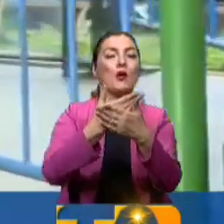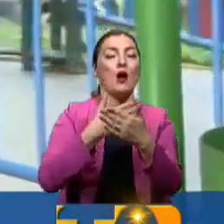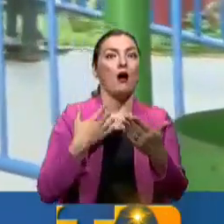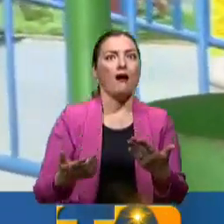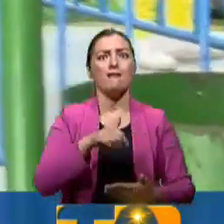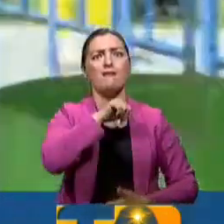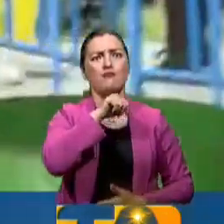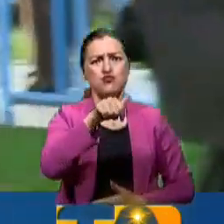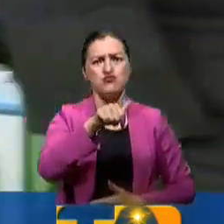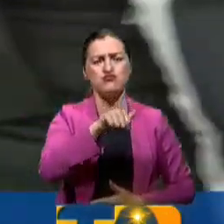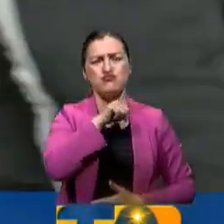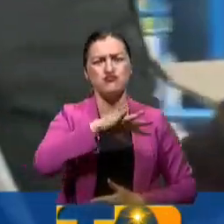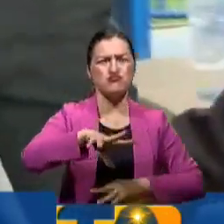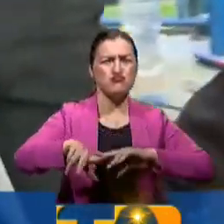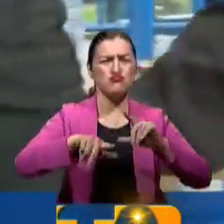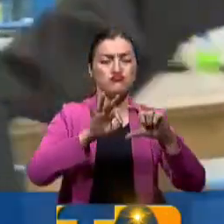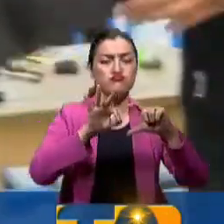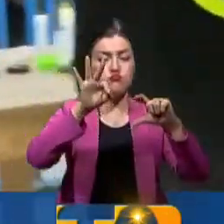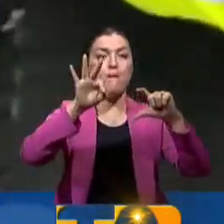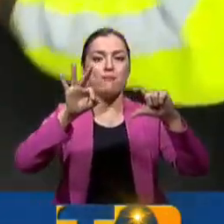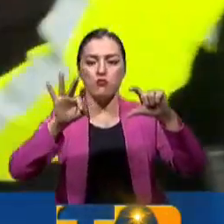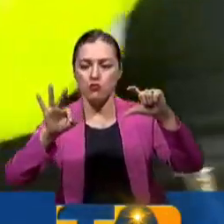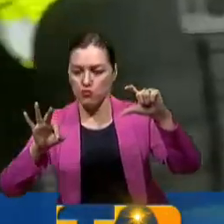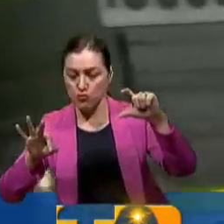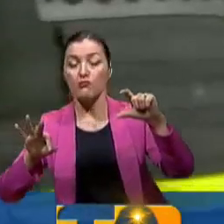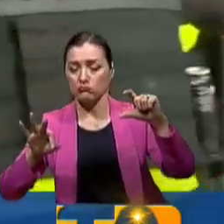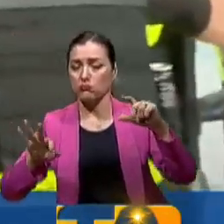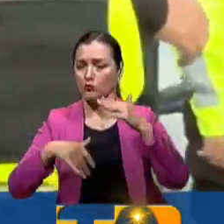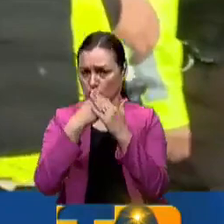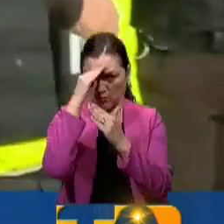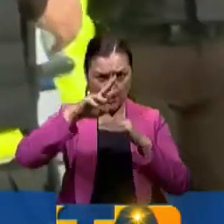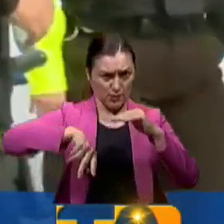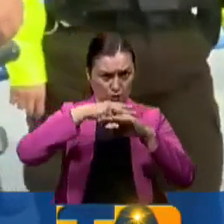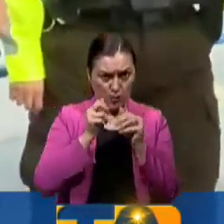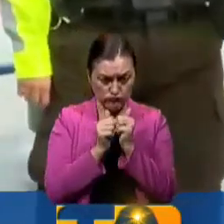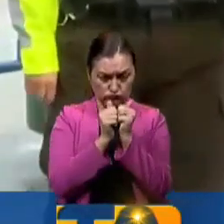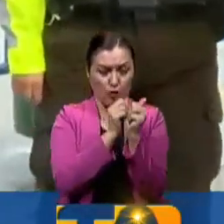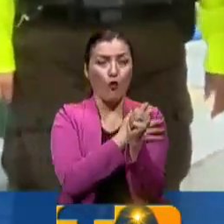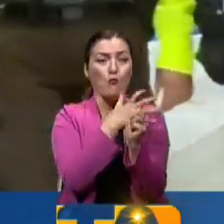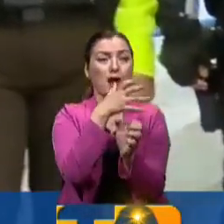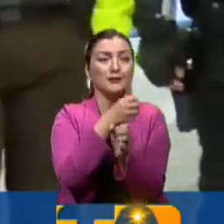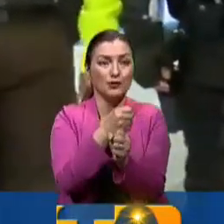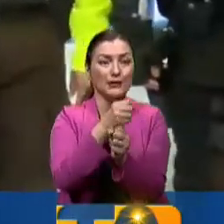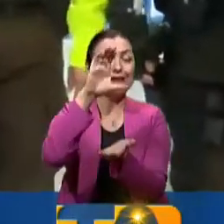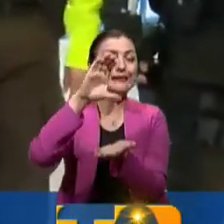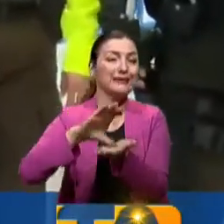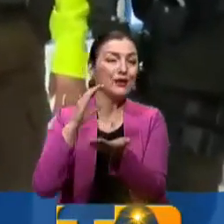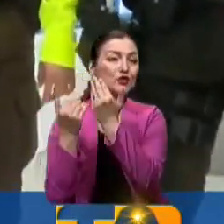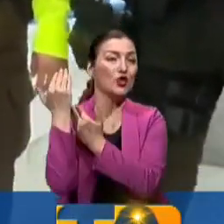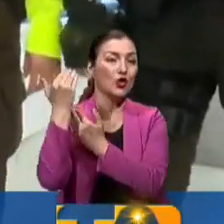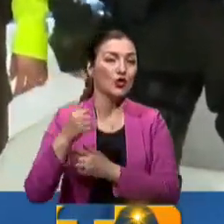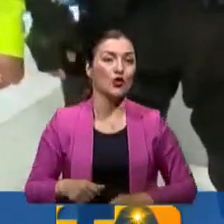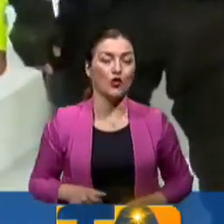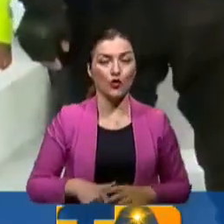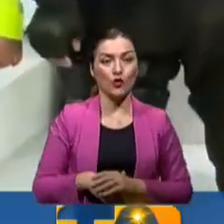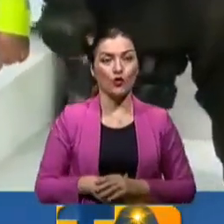el dispositivo está unido para fortalecer la seguridad en todo el centro histórico. Así es, y ahora mismo